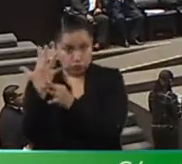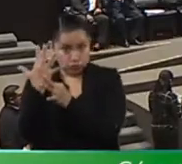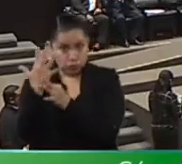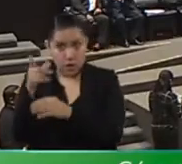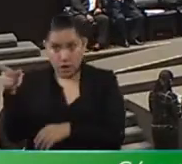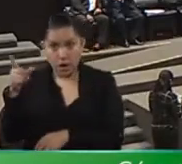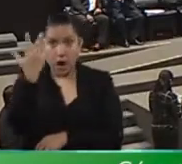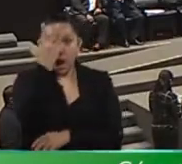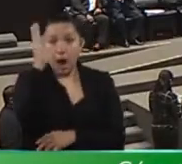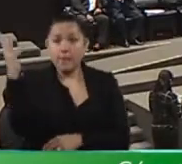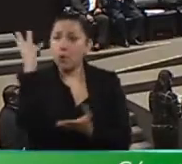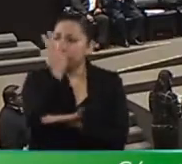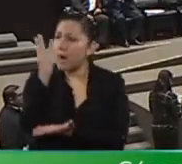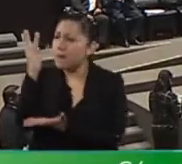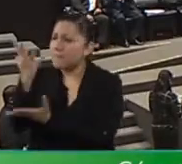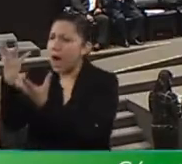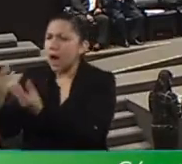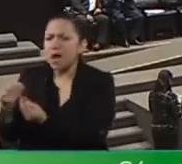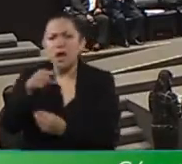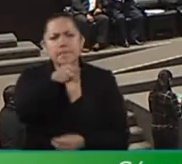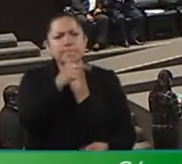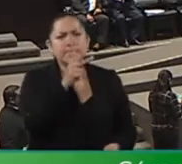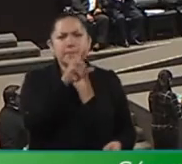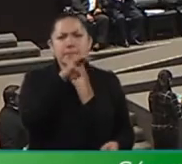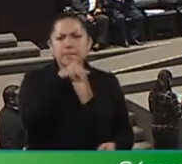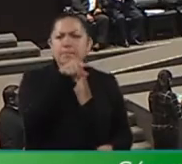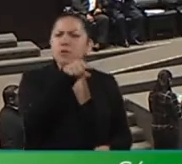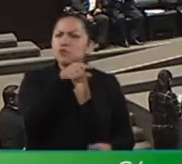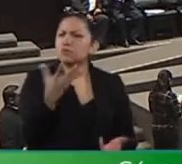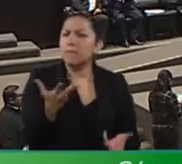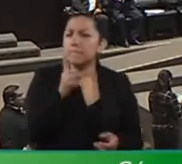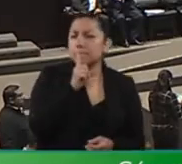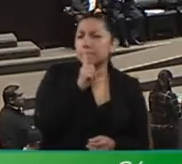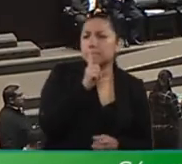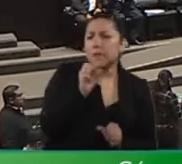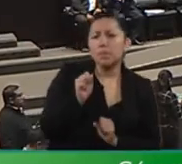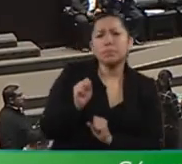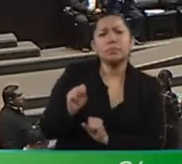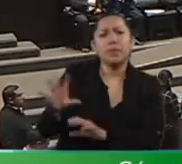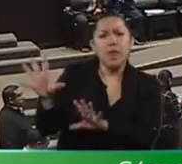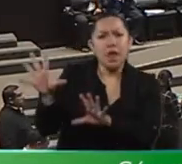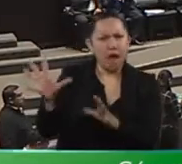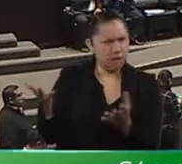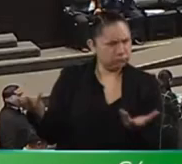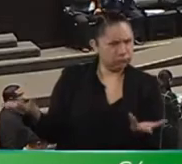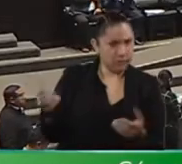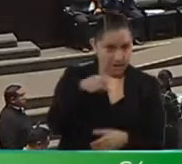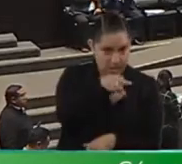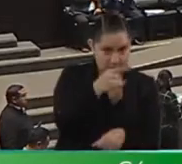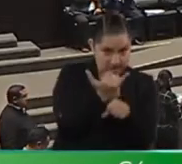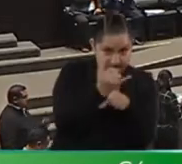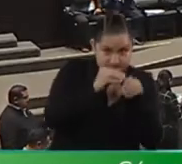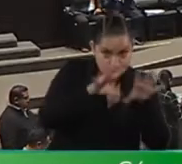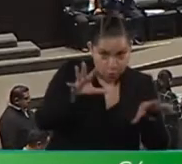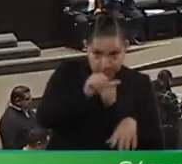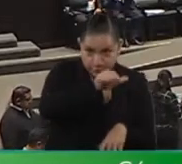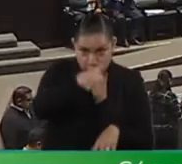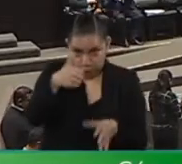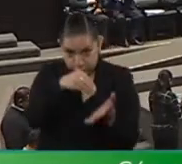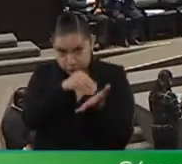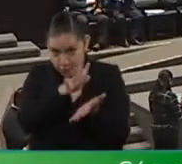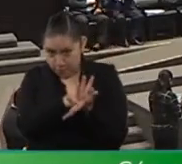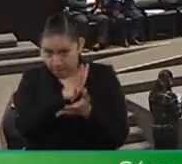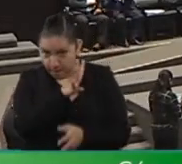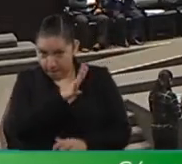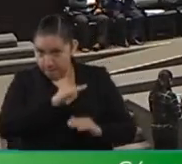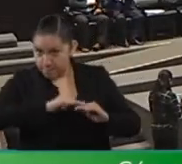silencio. No vaya a ser que ellos también tengan otros datos. No tengo derecho a fallar, pero el federalismo en México